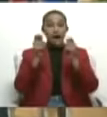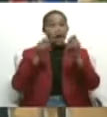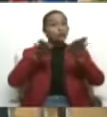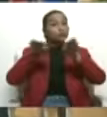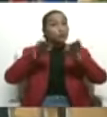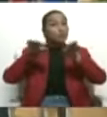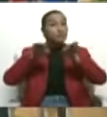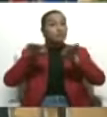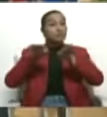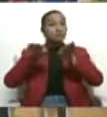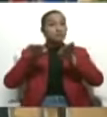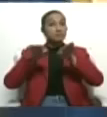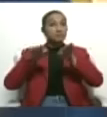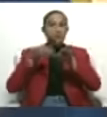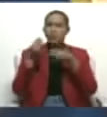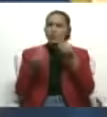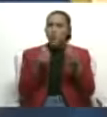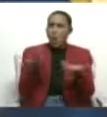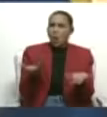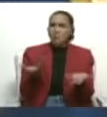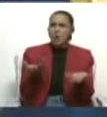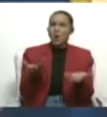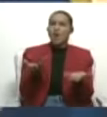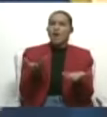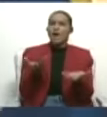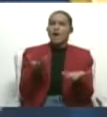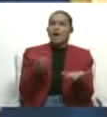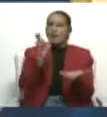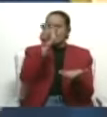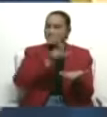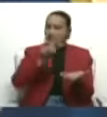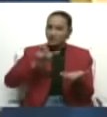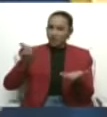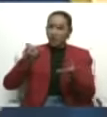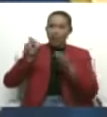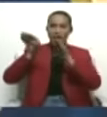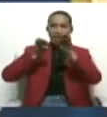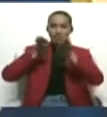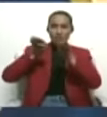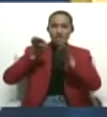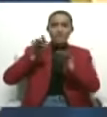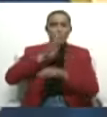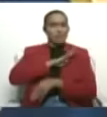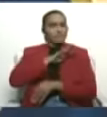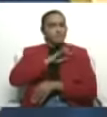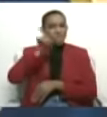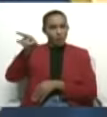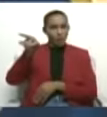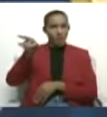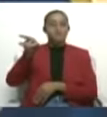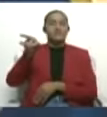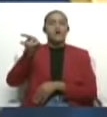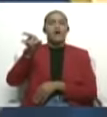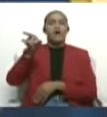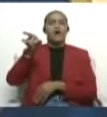cómo, con agrado, cómo el flujo de turistas de Rusia hacia la isla de Margarita, hacia Los Roques,